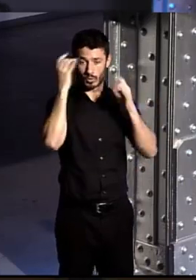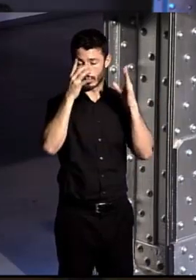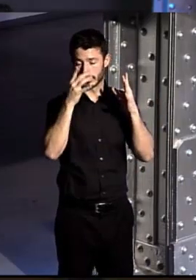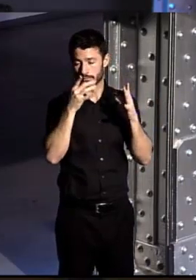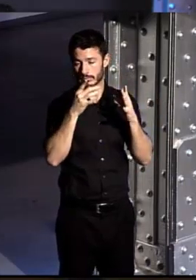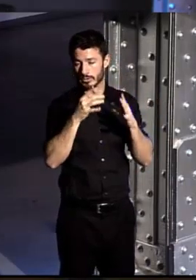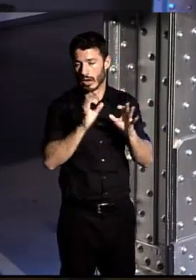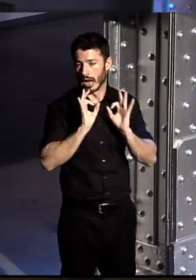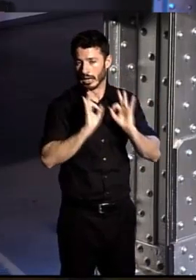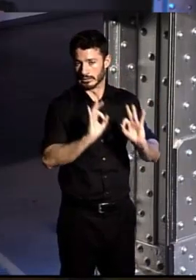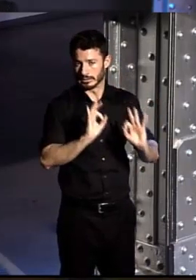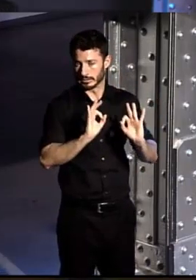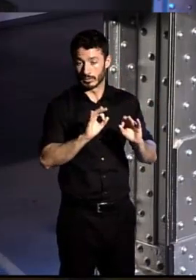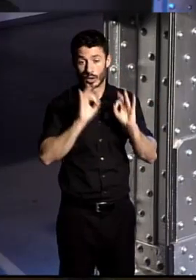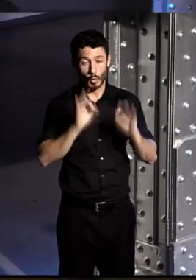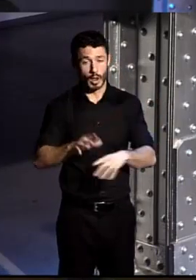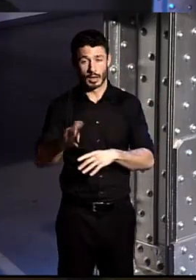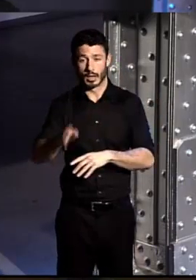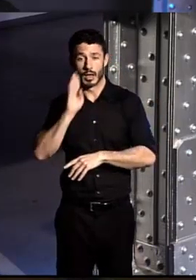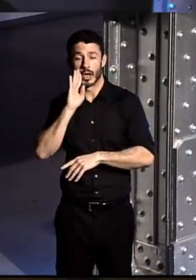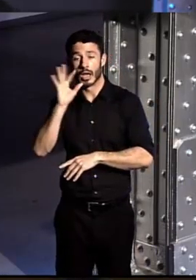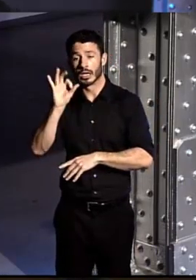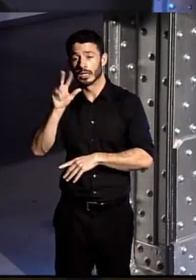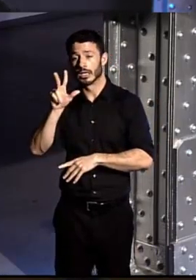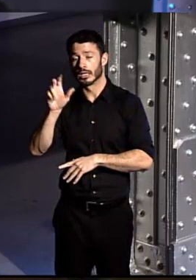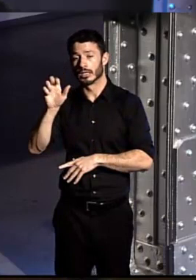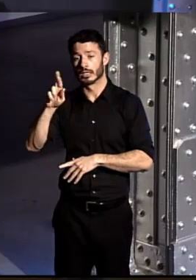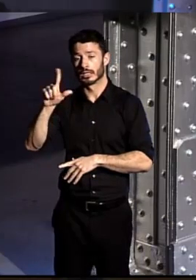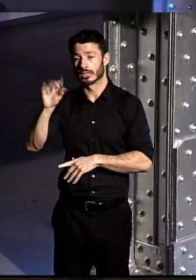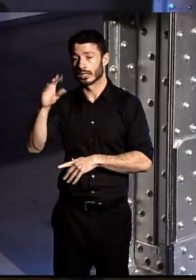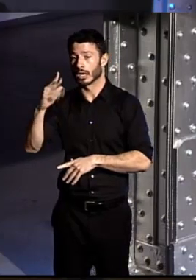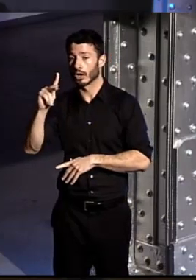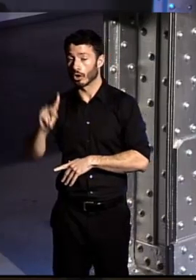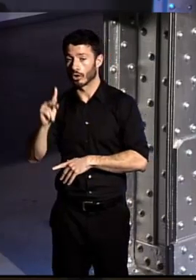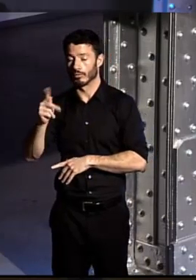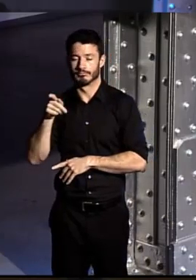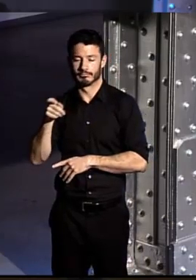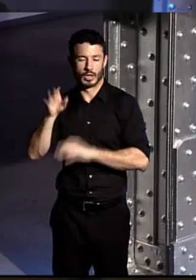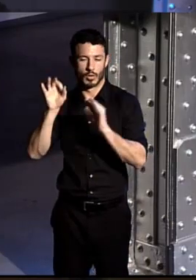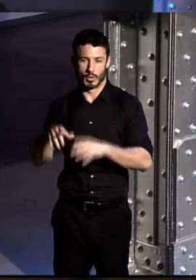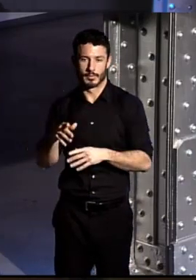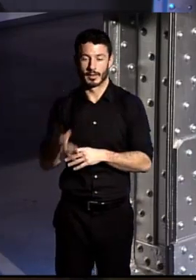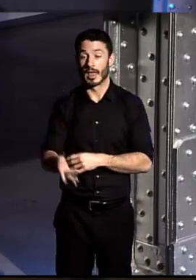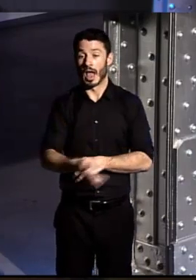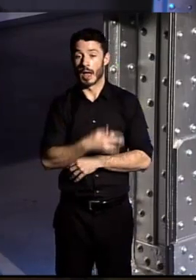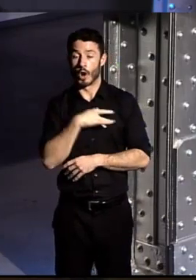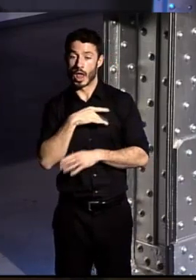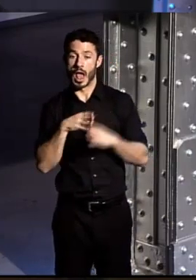Sí, efectivamente. De Conan Doyle, ¿no? El amor al marinero, ¿no? El amor al marinero.